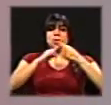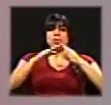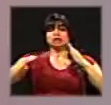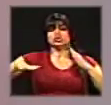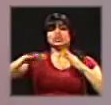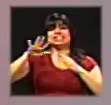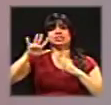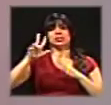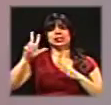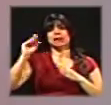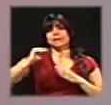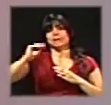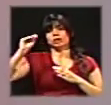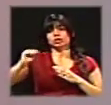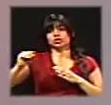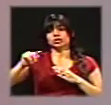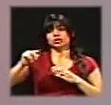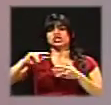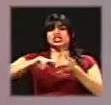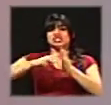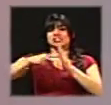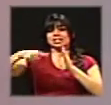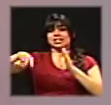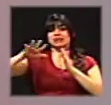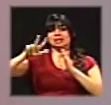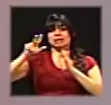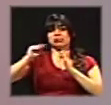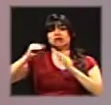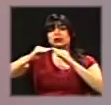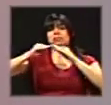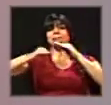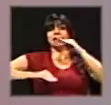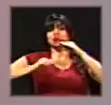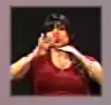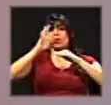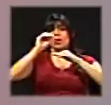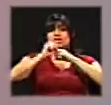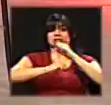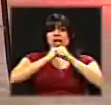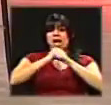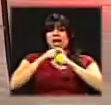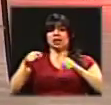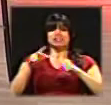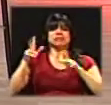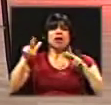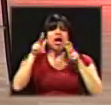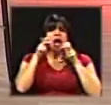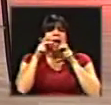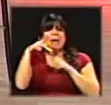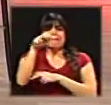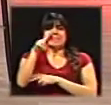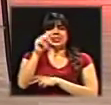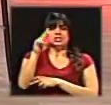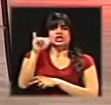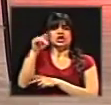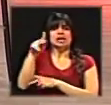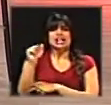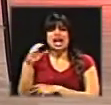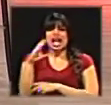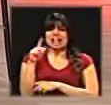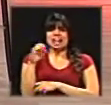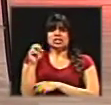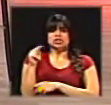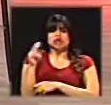53%, se encuentra en menos de 40 años, Son poblaciones que no han escuchado el glasnost, la perestroika, desconocen quién